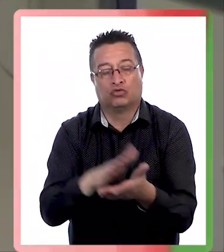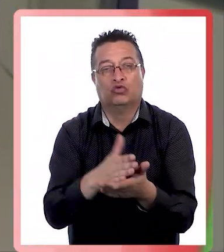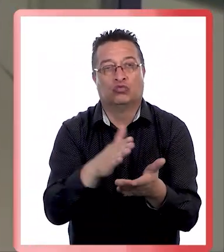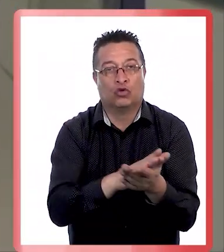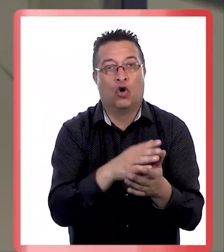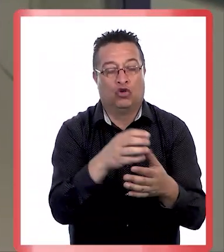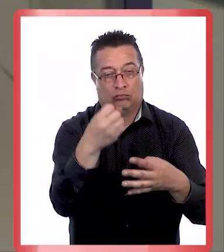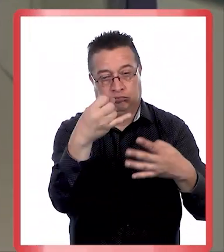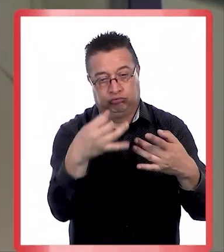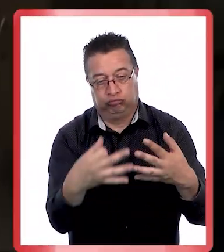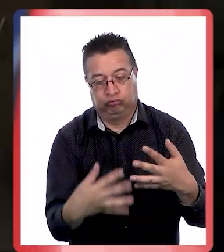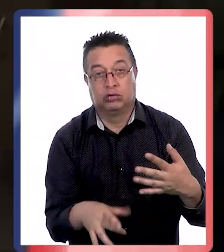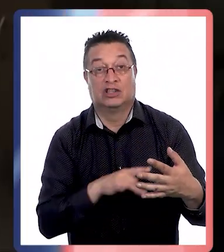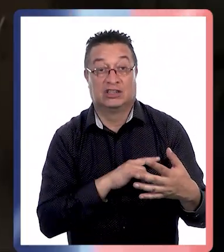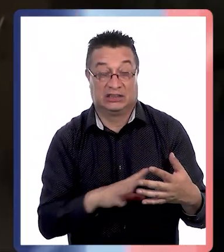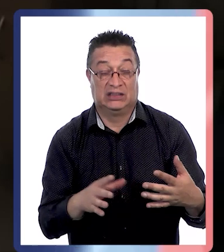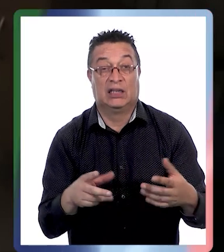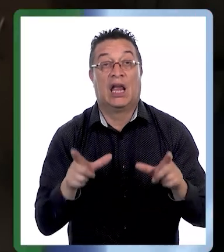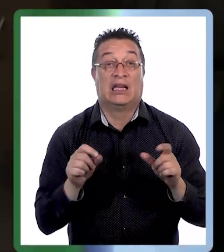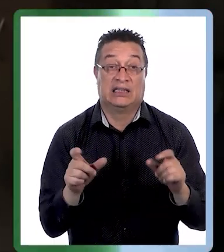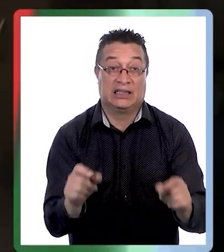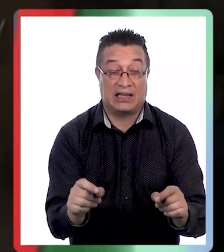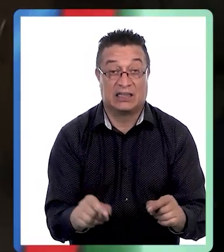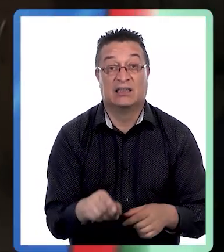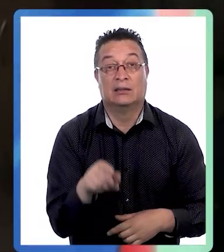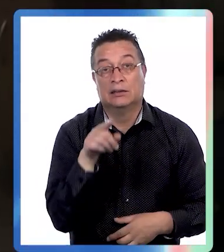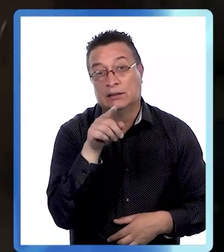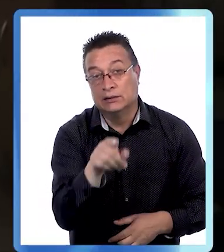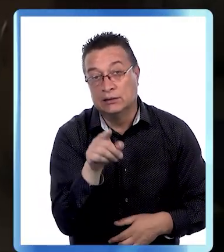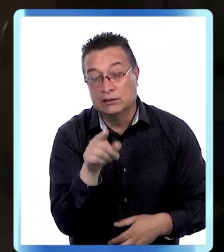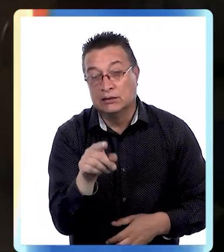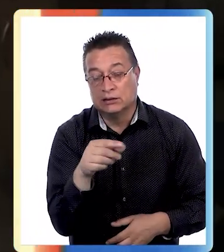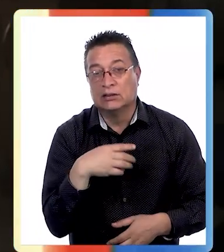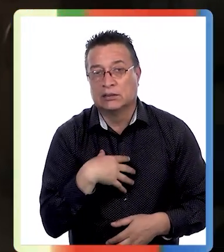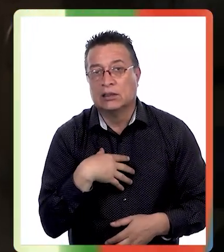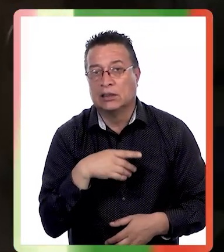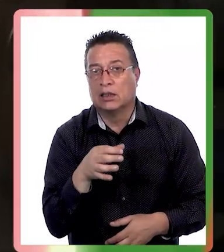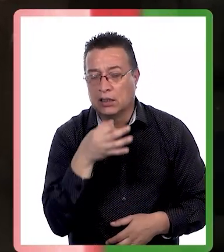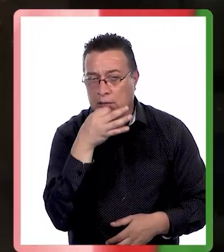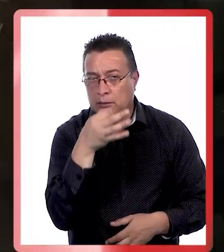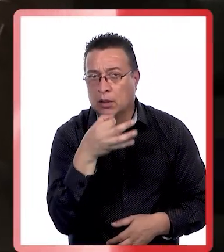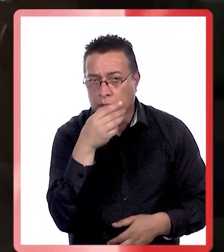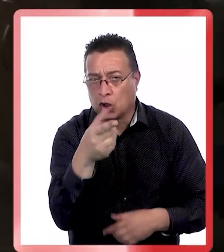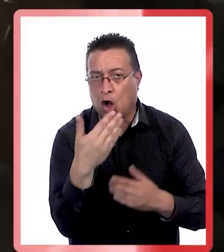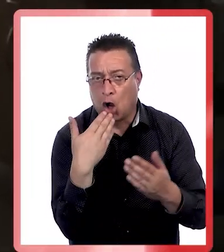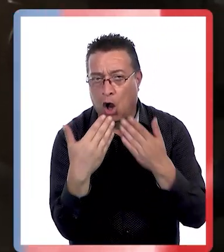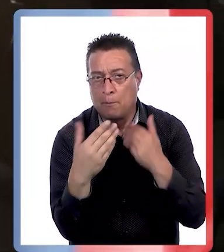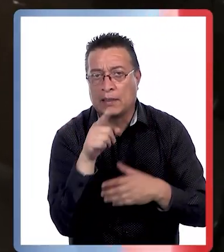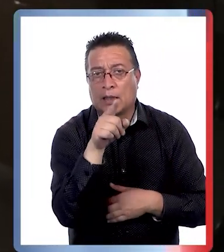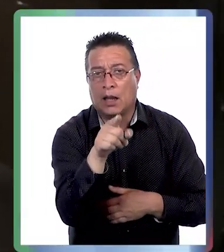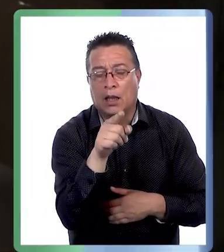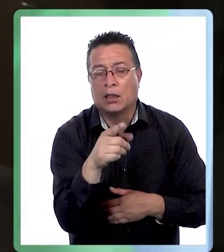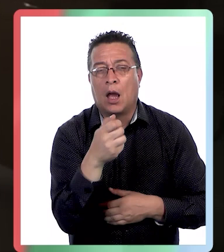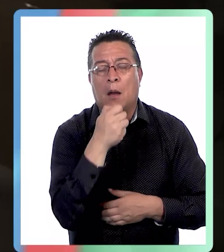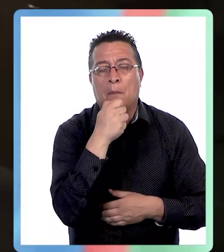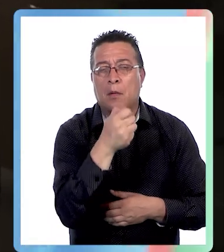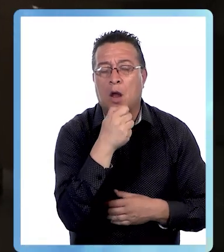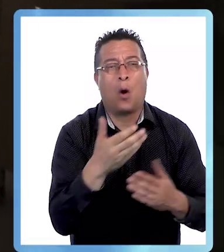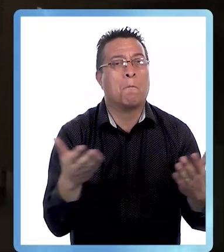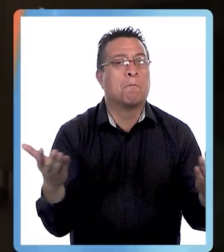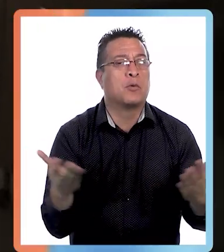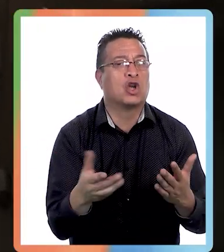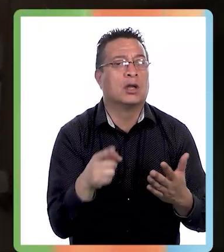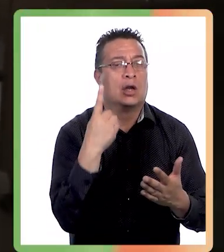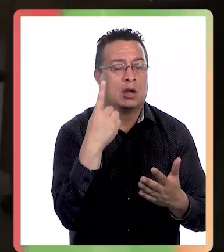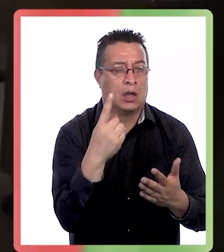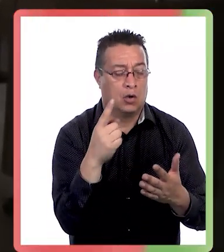nacional por causa de cáncer. Y ahí un poco donde quería seguir la conversación, seguir esta entrevista, porque por un